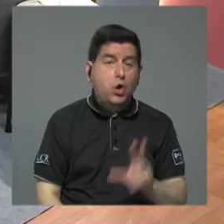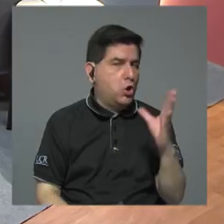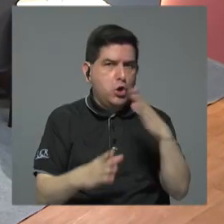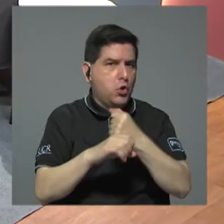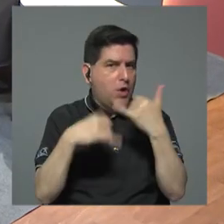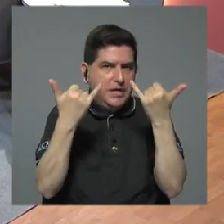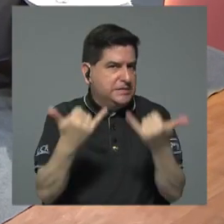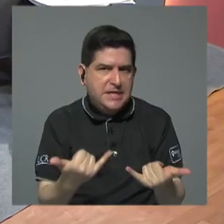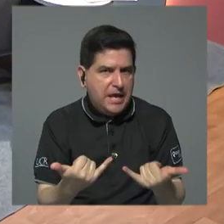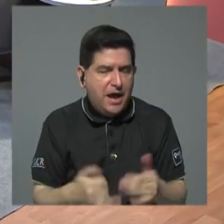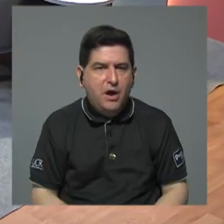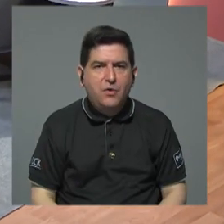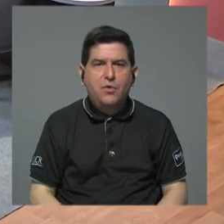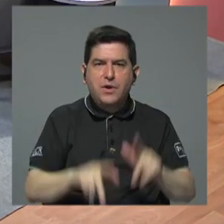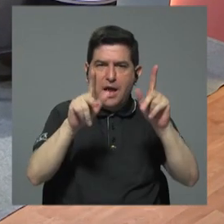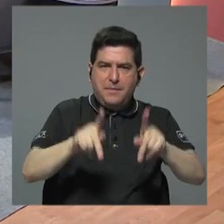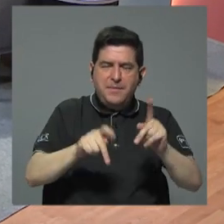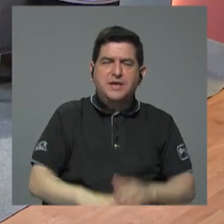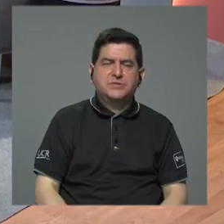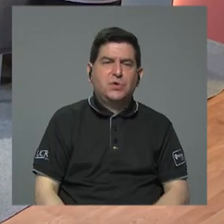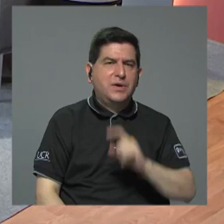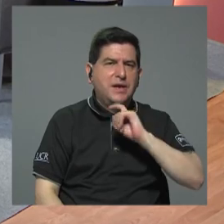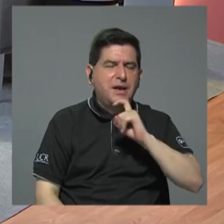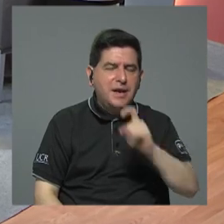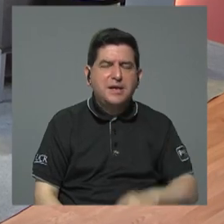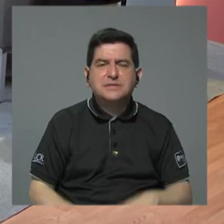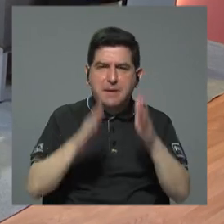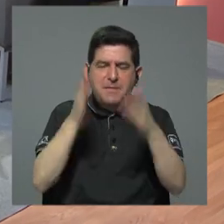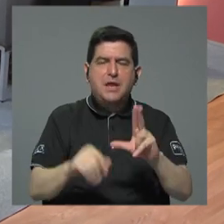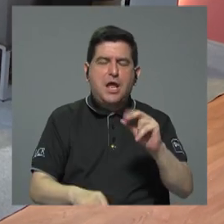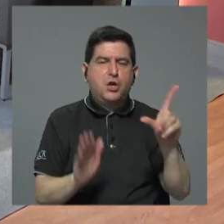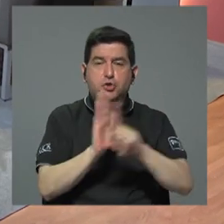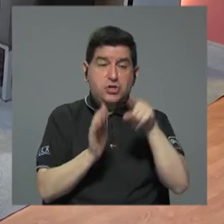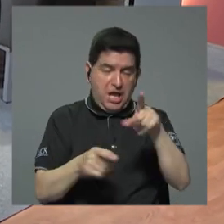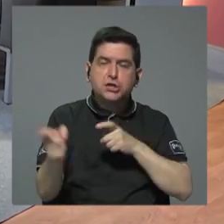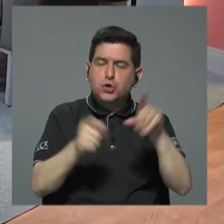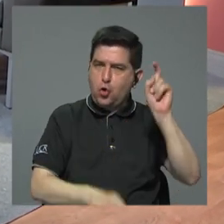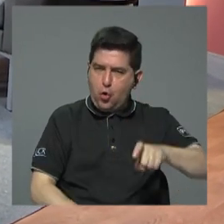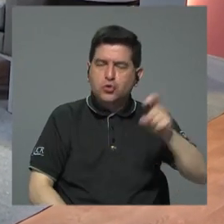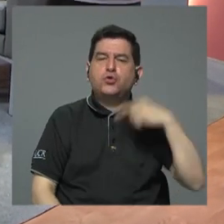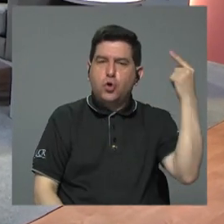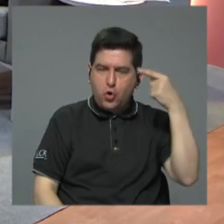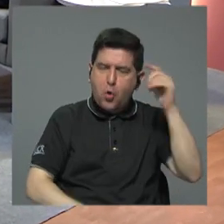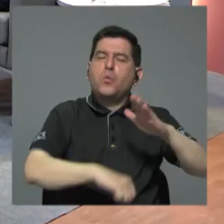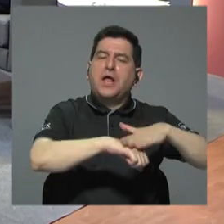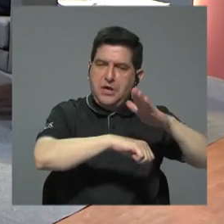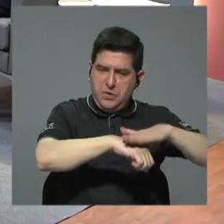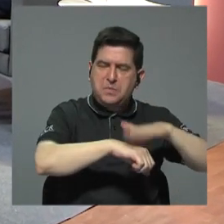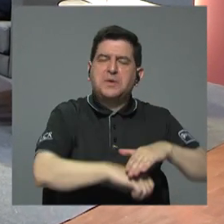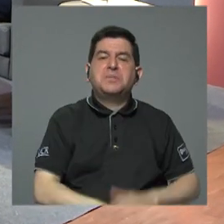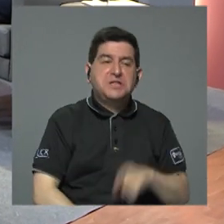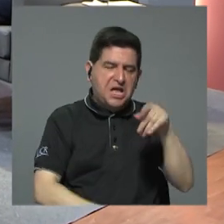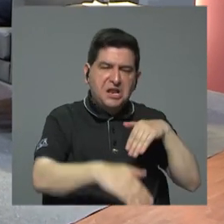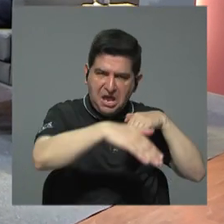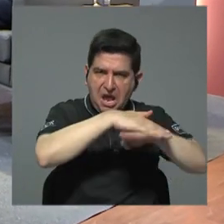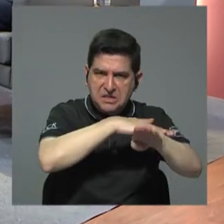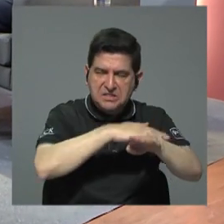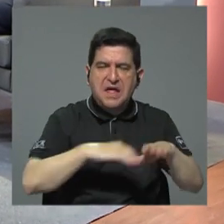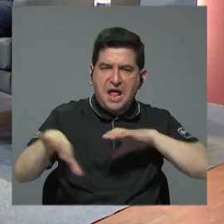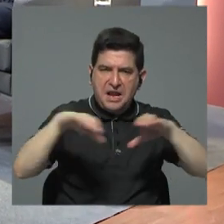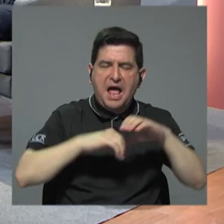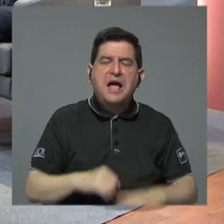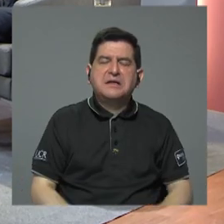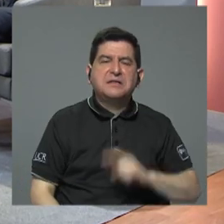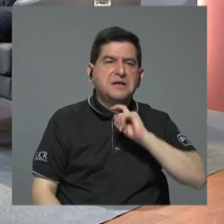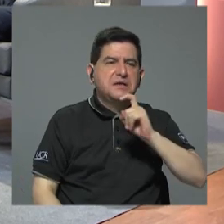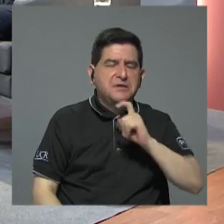haciendo ahora con ligalleros de minería ilegal, que yo estoy de acuerdo que eso debe regularse. El gobierno ha permitido que ahí ingresen actividades de